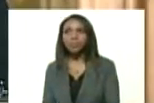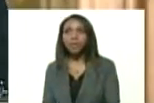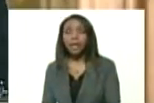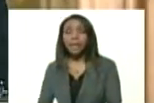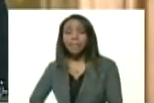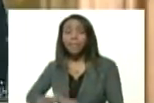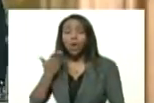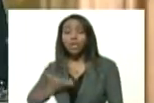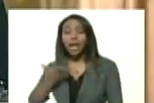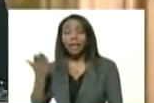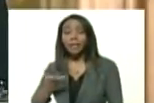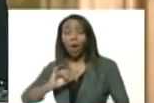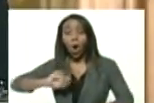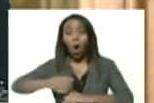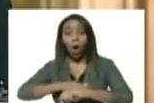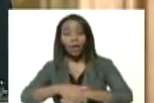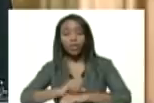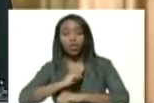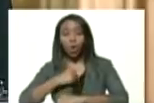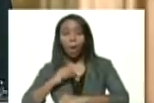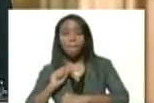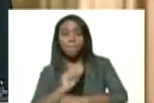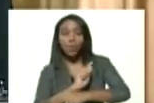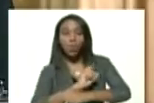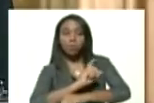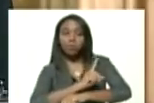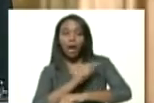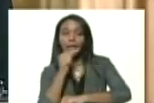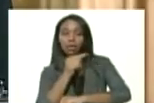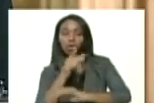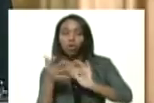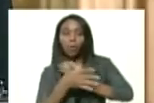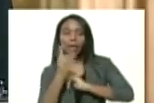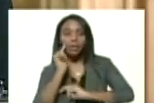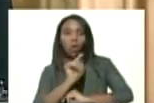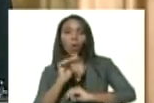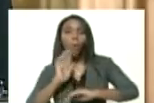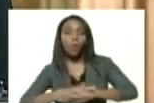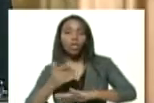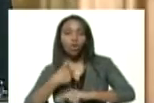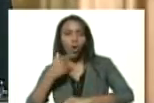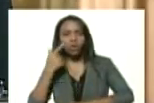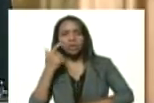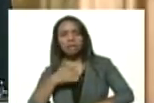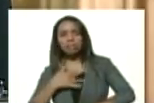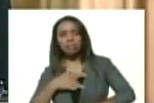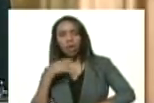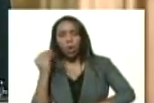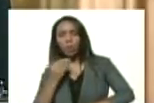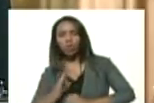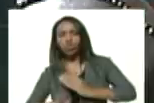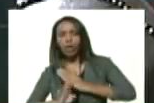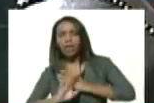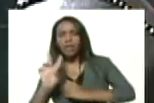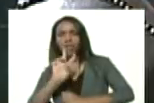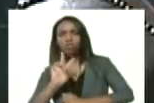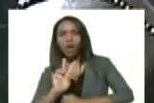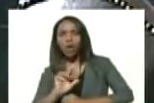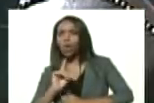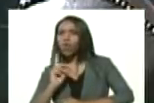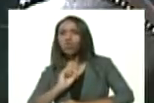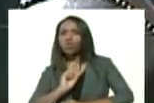jorge rodríguez te pregunte por eso tengo la percepción de que todavía los venezolanos no